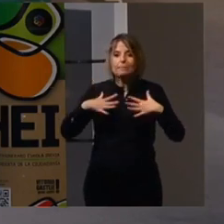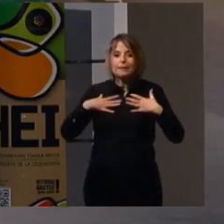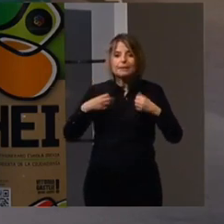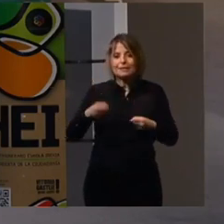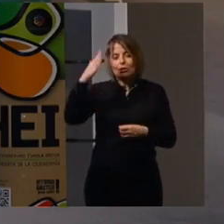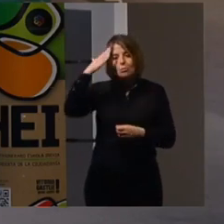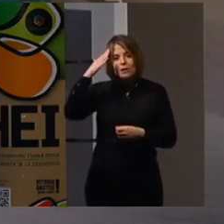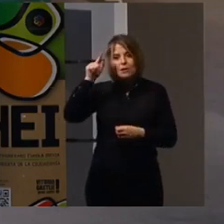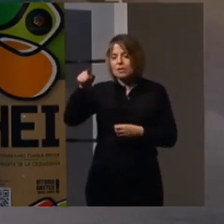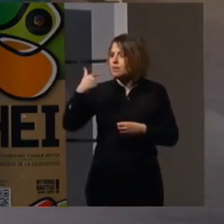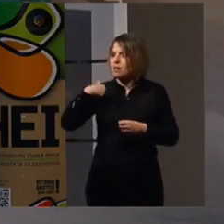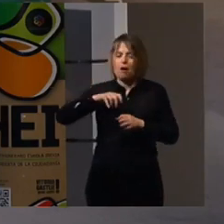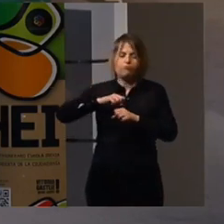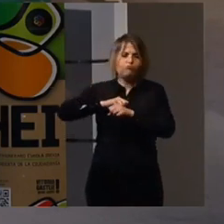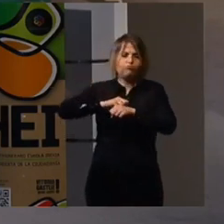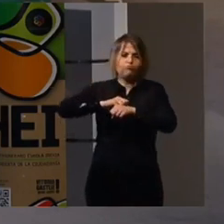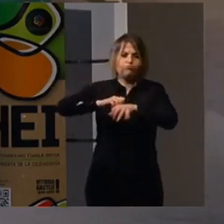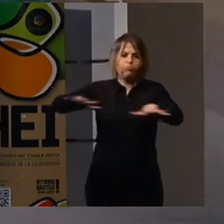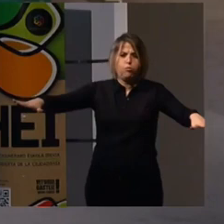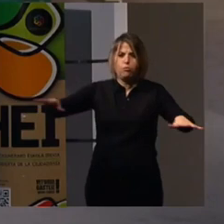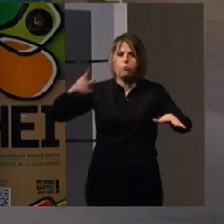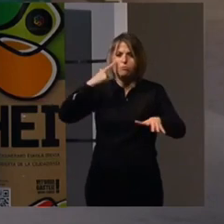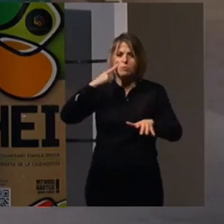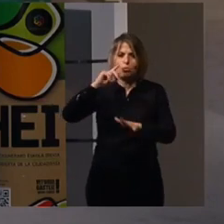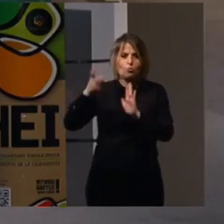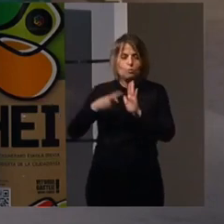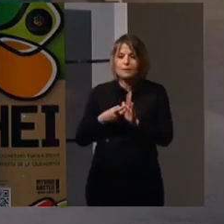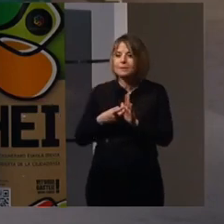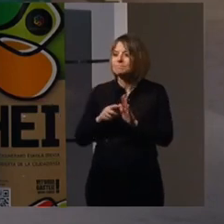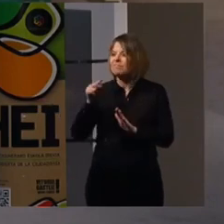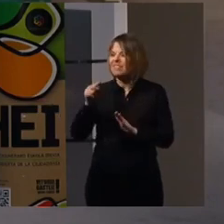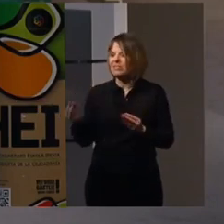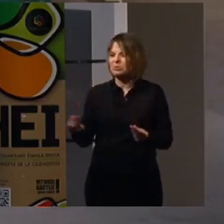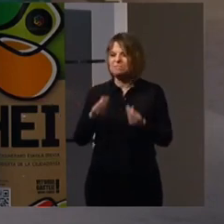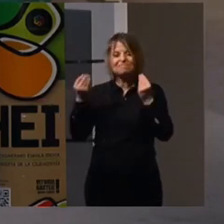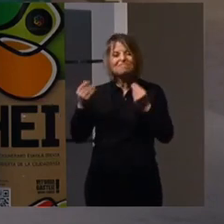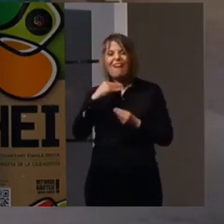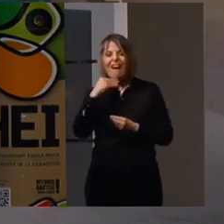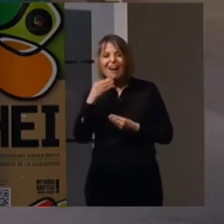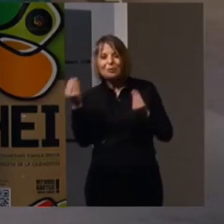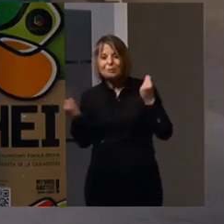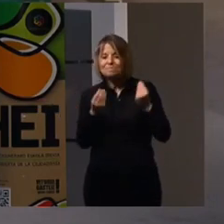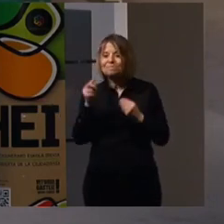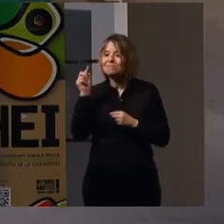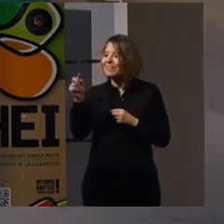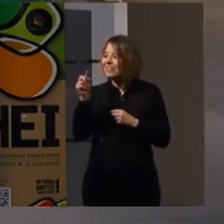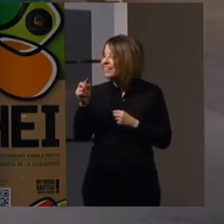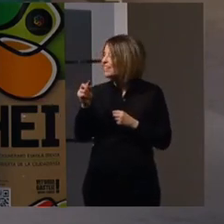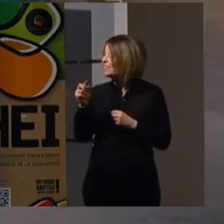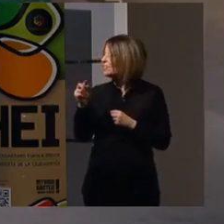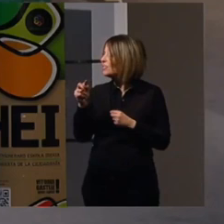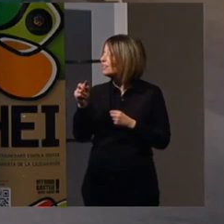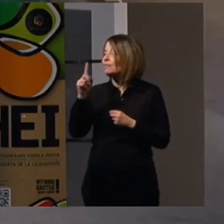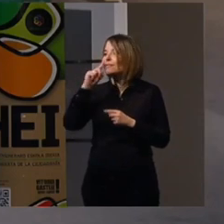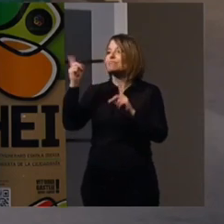mental y eso como que arrasó, ¿no? Como todo ese otro discurso. Y esa parte como que nos chirreaba mucho. Pero de alguna manera esa es como relativamente